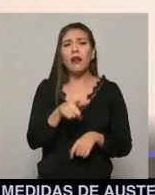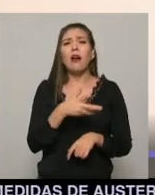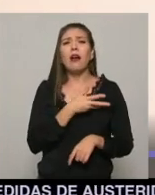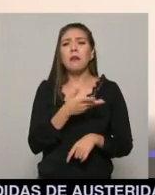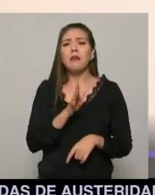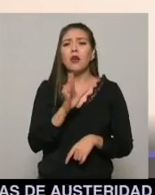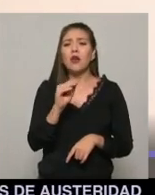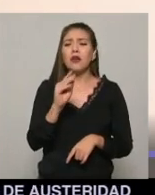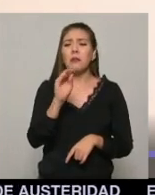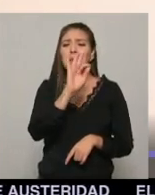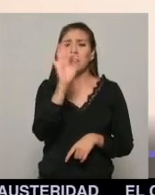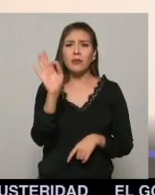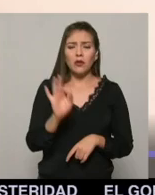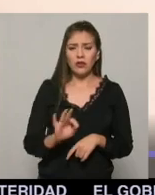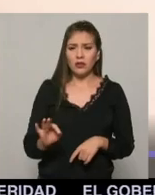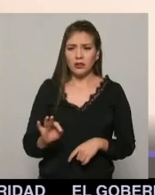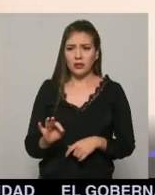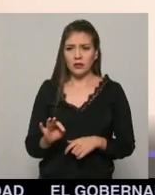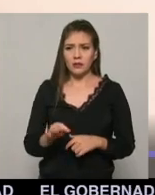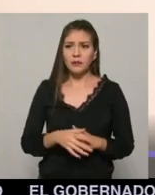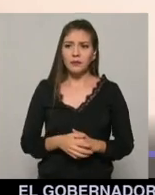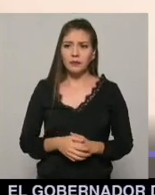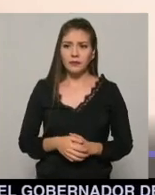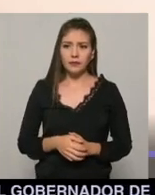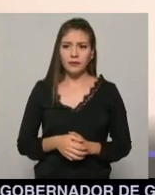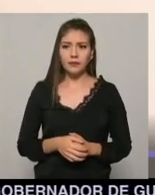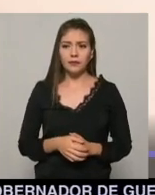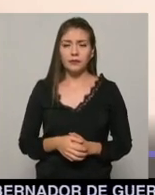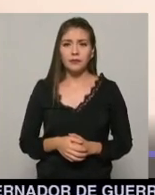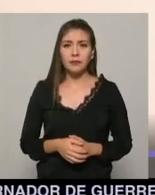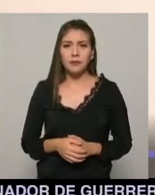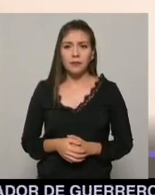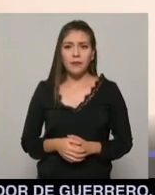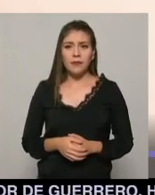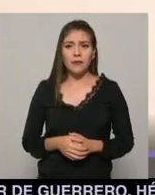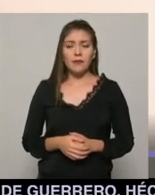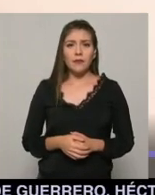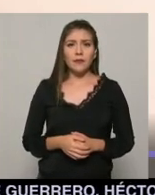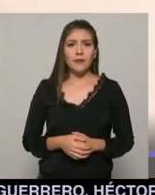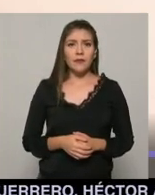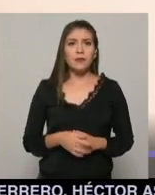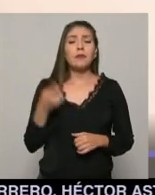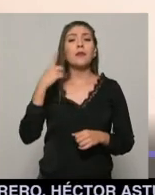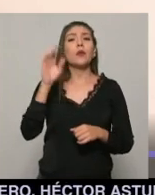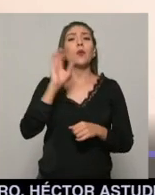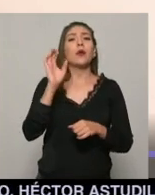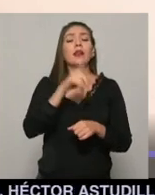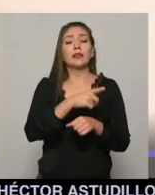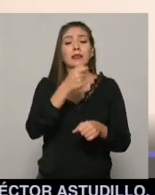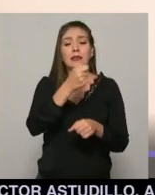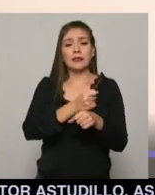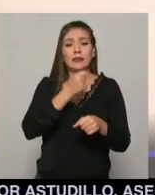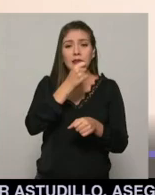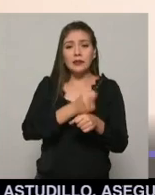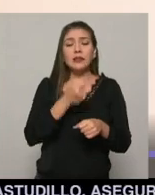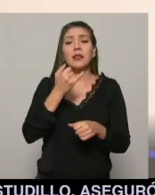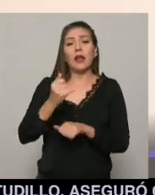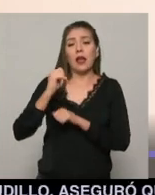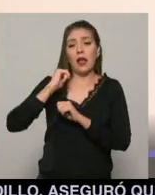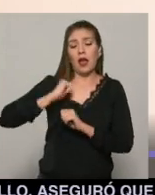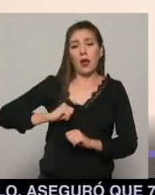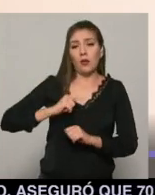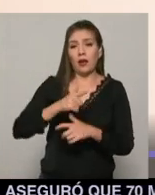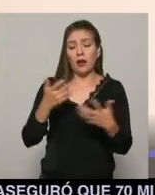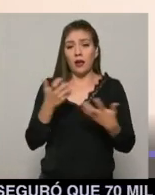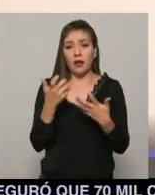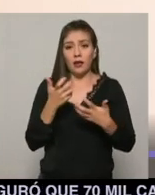dieron algunas organizaciones el día de ayer. Pero en tortura, y cuando se trata de tortura y de autoridades, o sea,